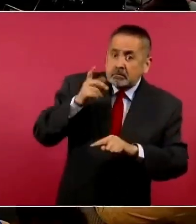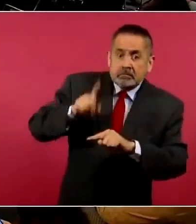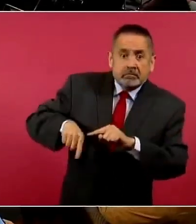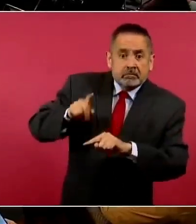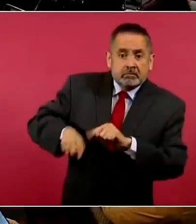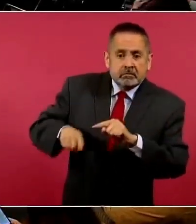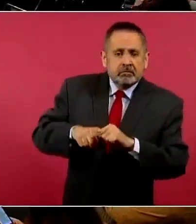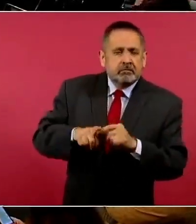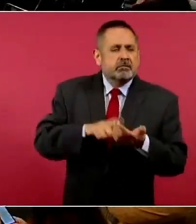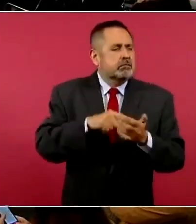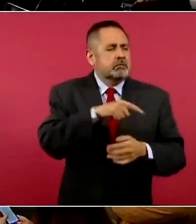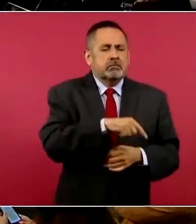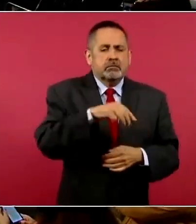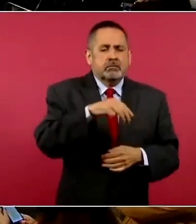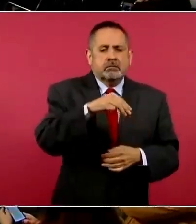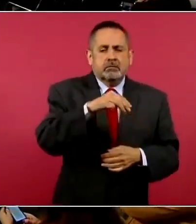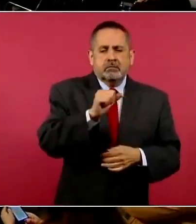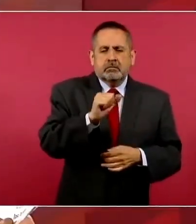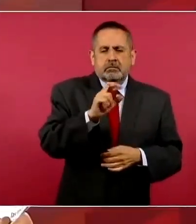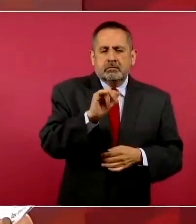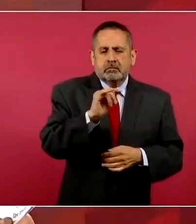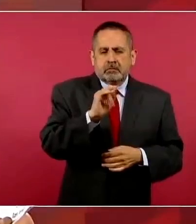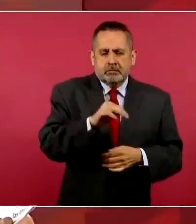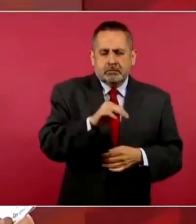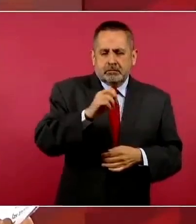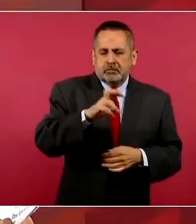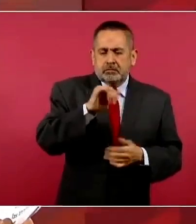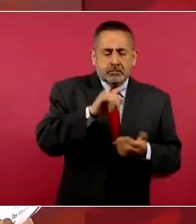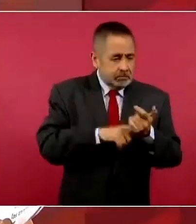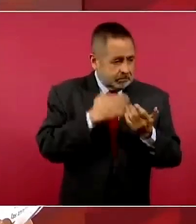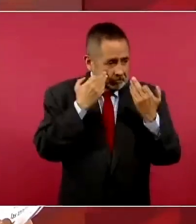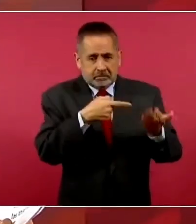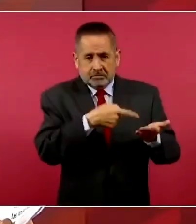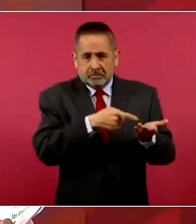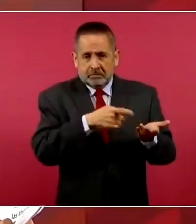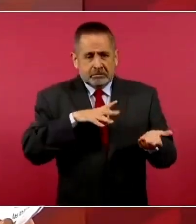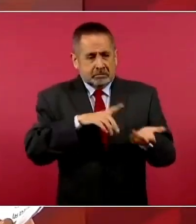de este Martín Moreno y de todos estos. Ahí está.